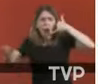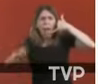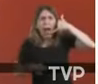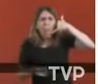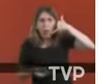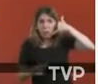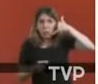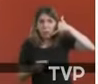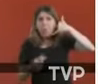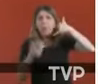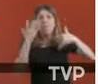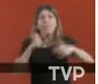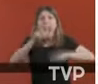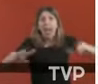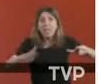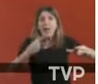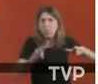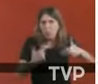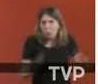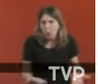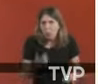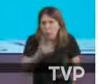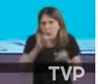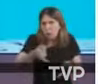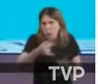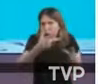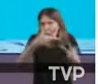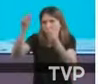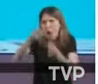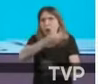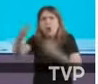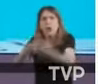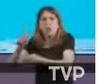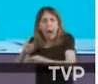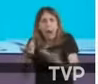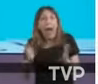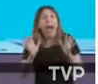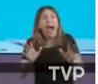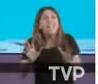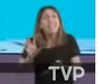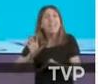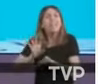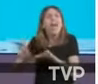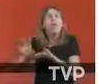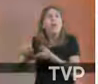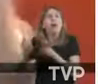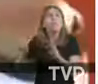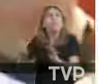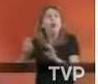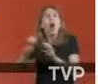dijeron los franceses. Métanle, muchachos. Este es el trato que se le da a la deuda odiosa.